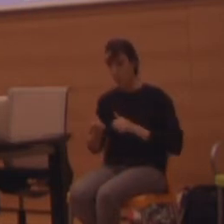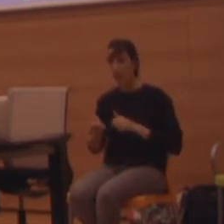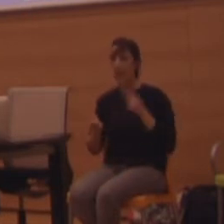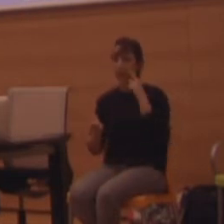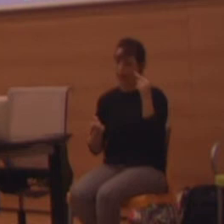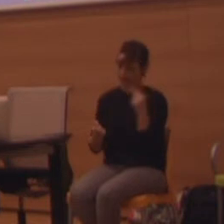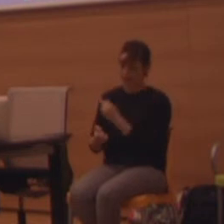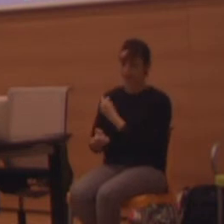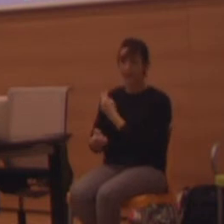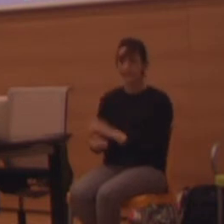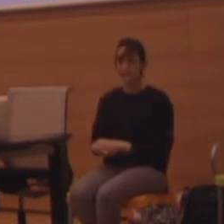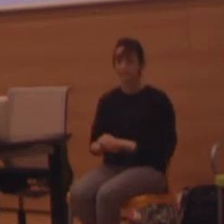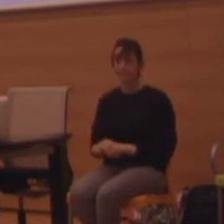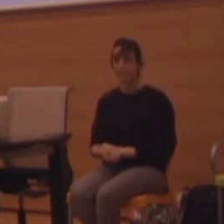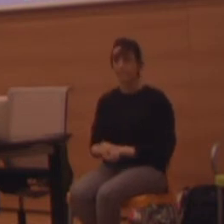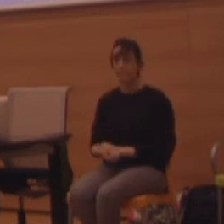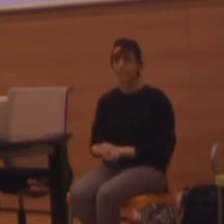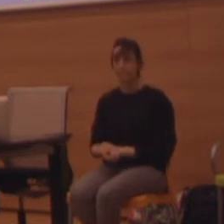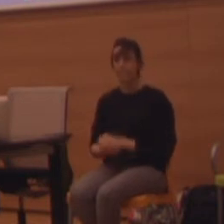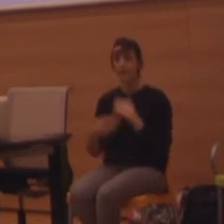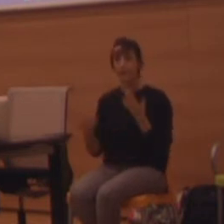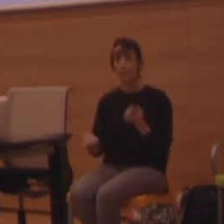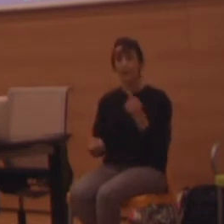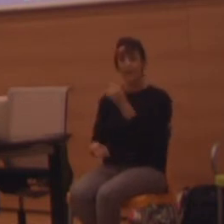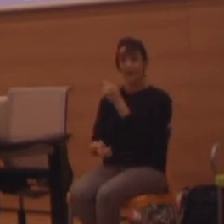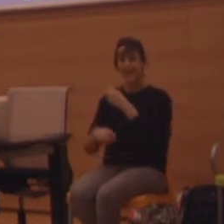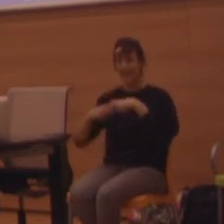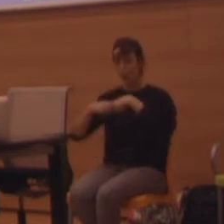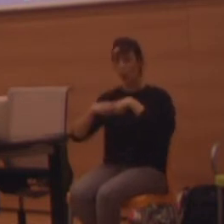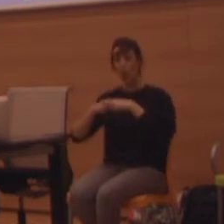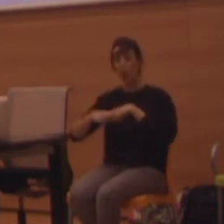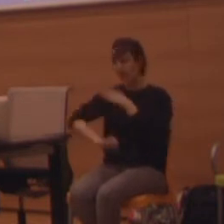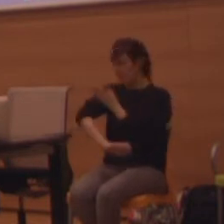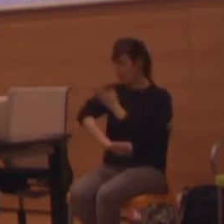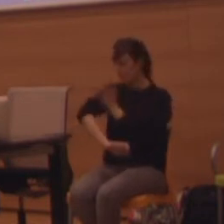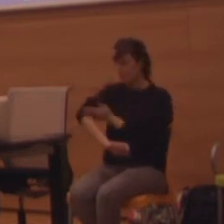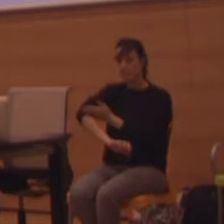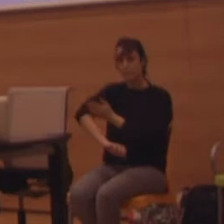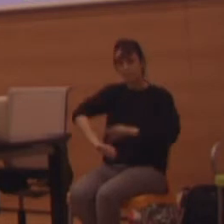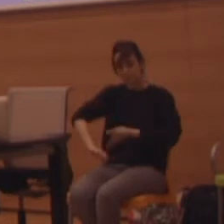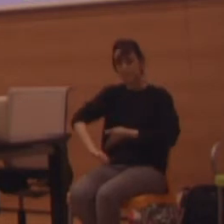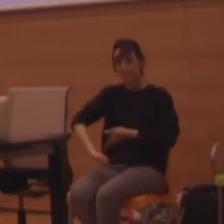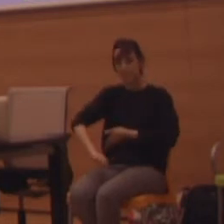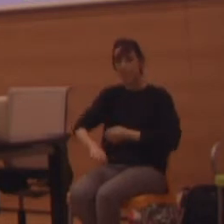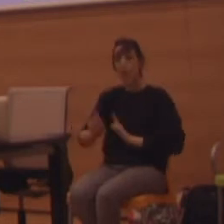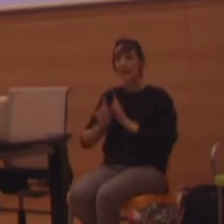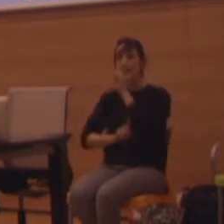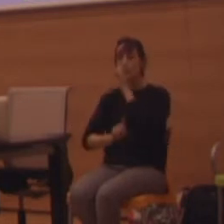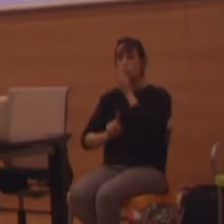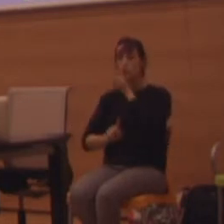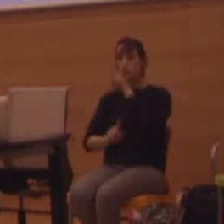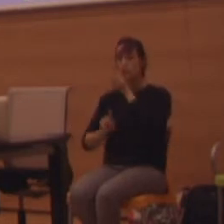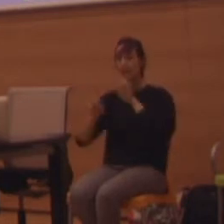Ahí está, es que vi... O sea, esta que es por encima de la rodilla, que ya serían amputaciones mayores. Las dos de arriba sería lo que se